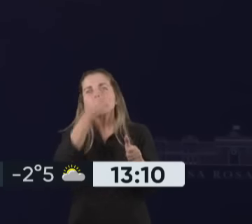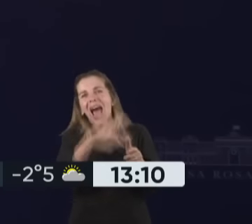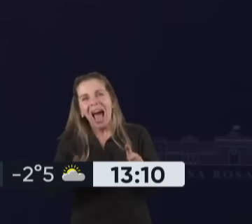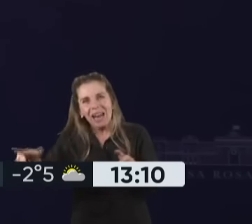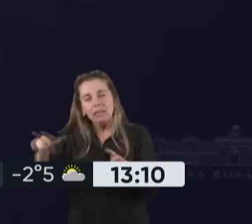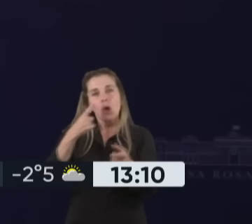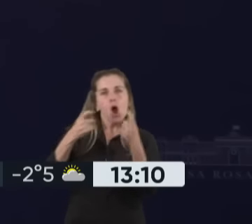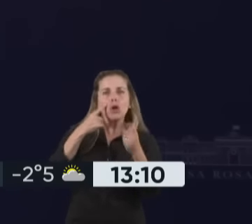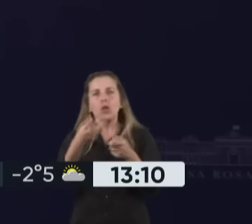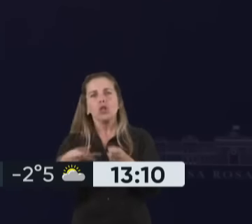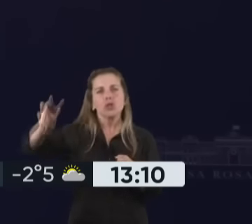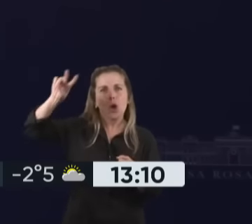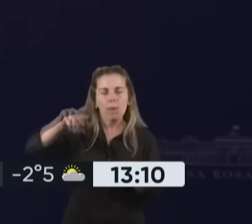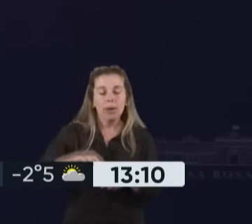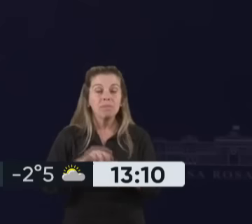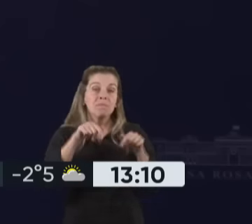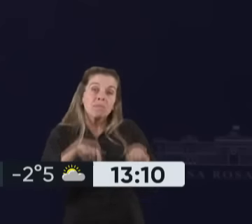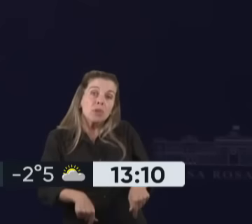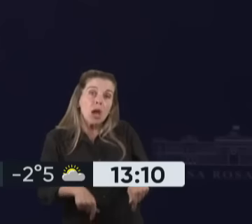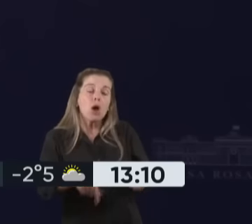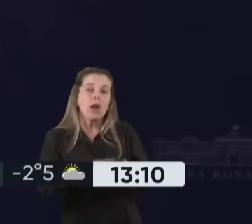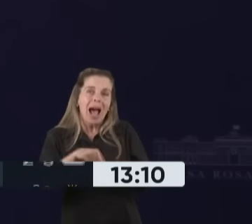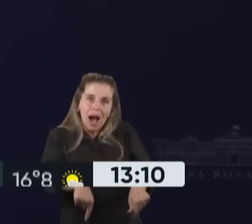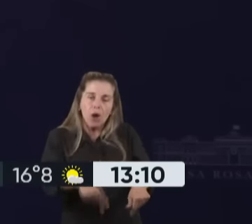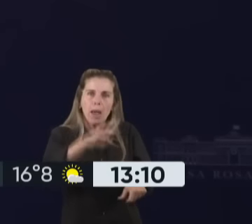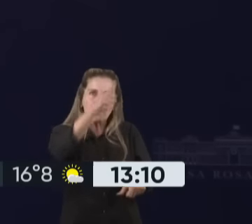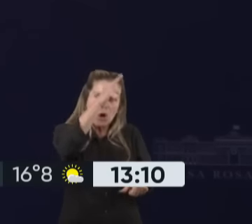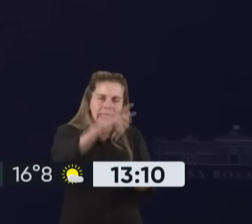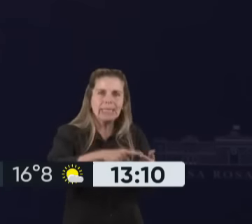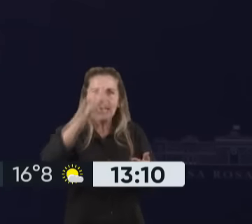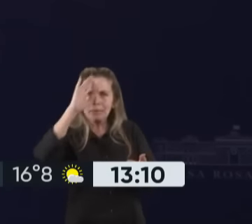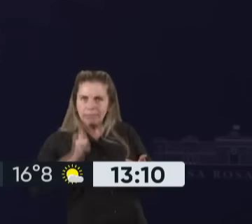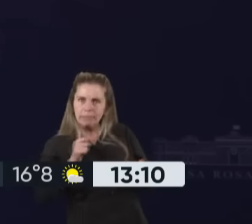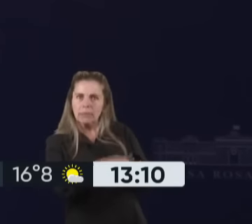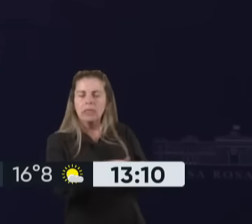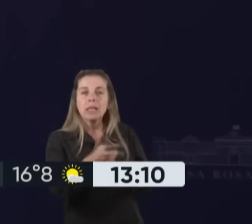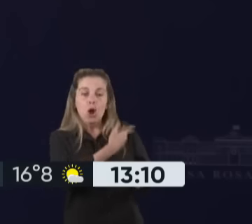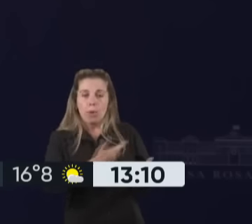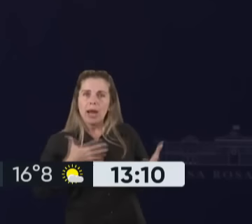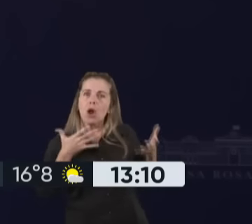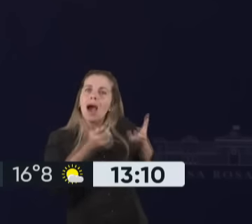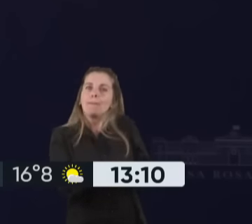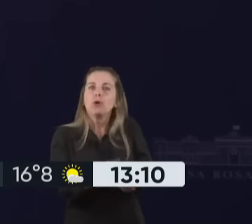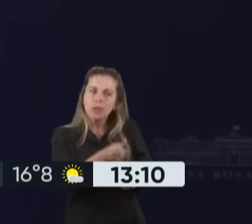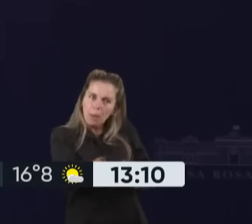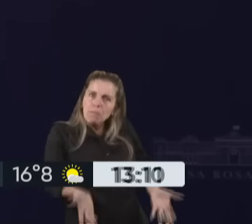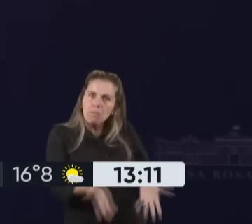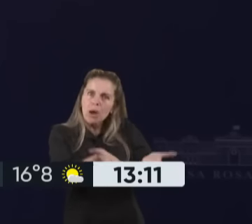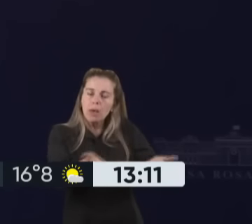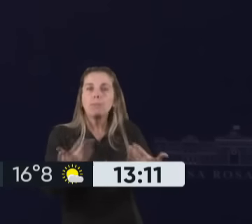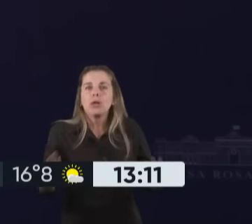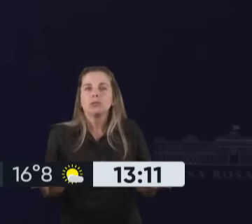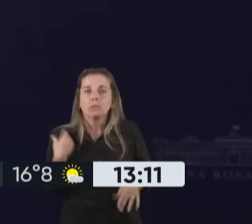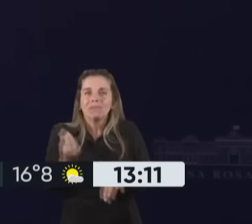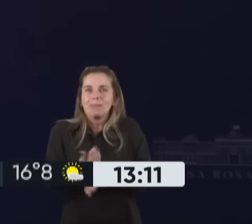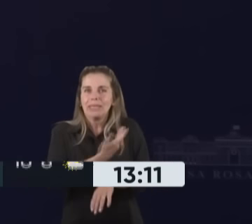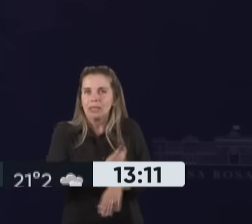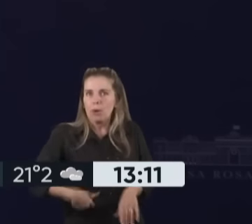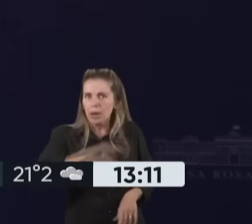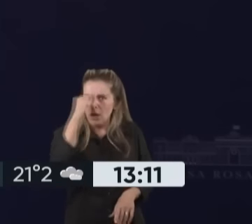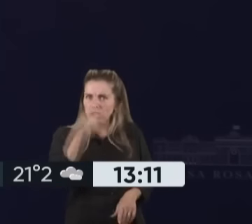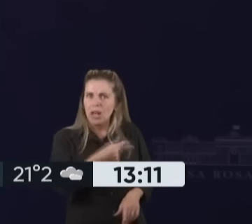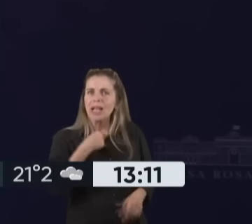cosas, hoy las fuerzas de seguridad tienen el respaldo para actuar. Por eso, en nombre del Gobierno Nacional, quiero